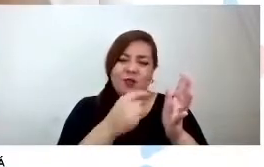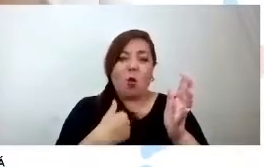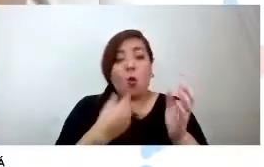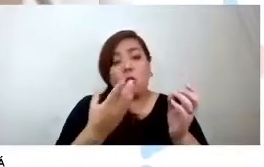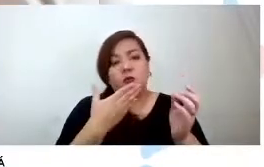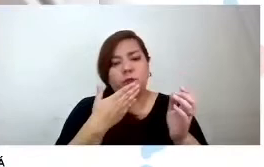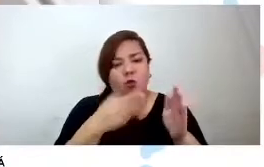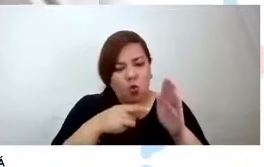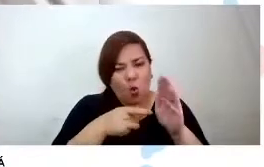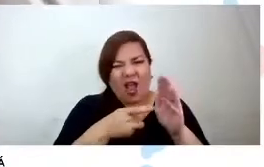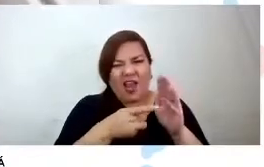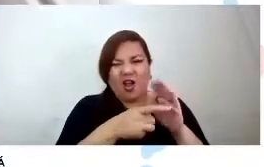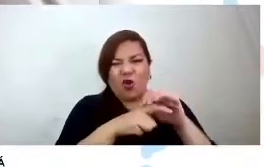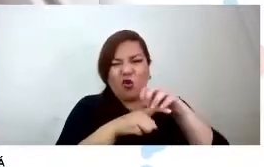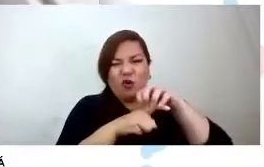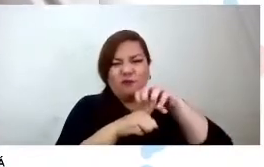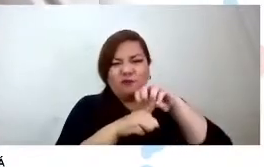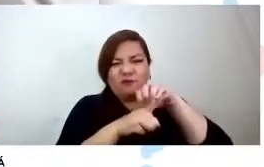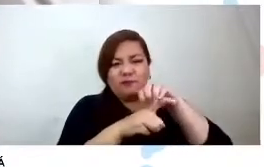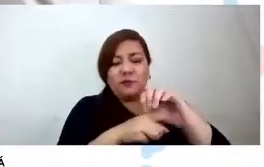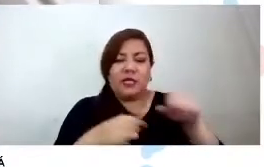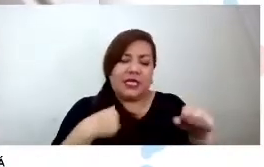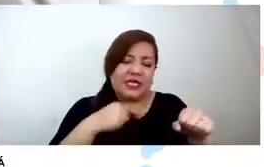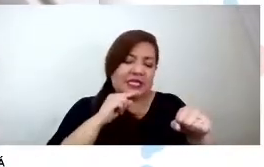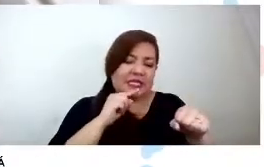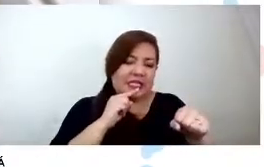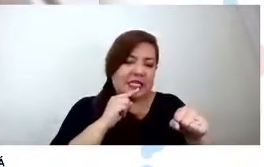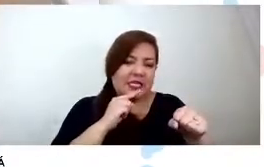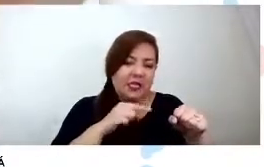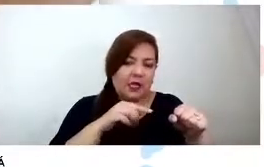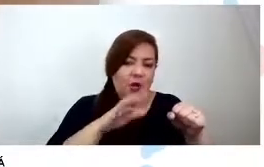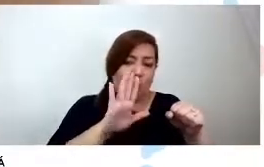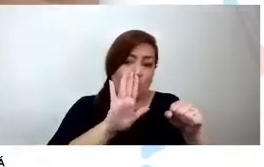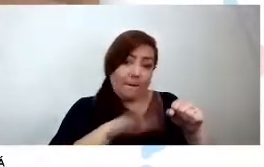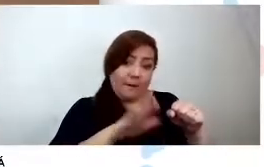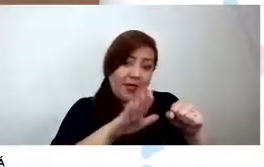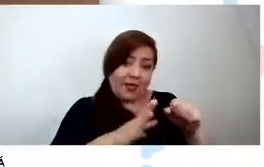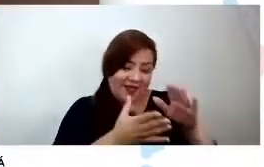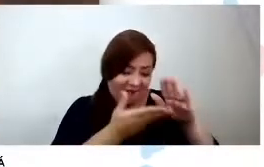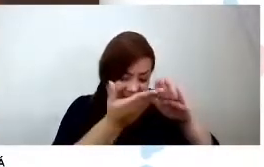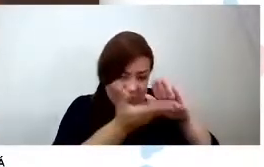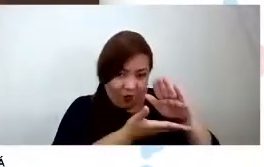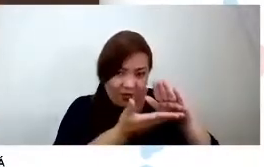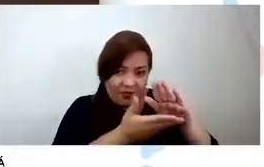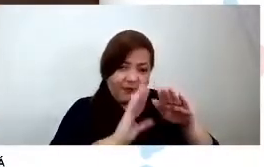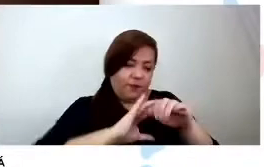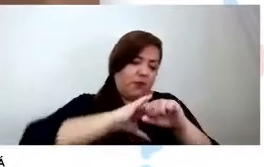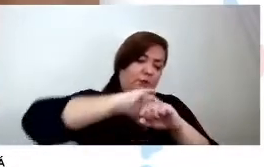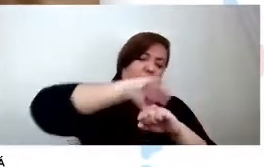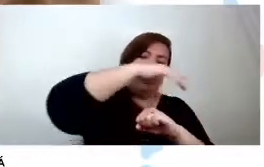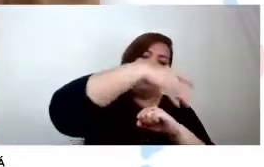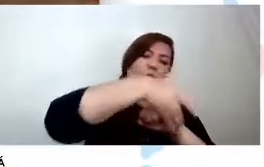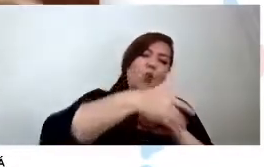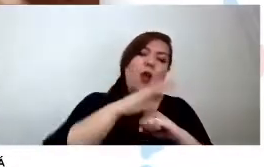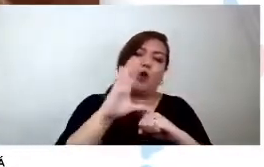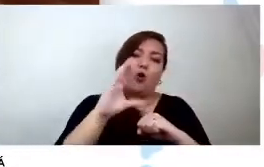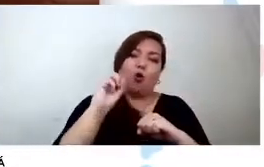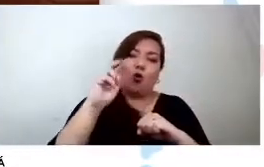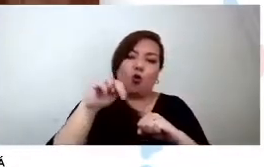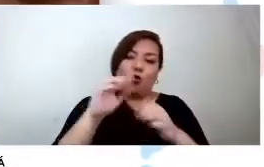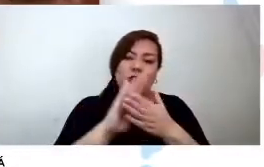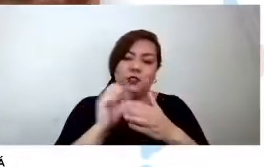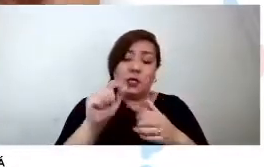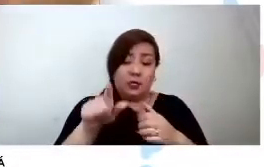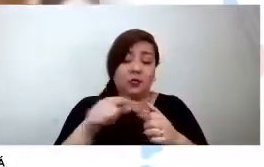pie, ¿ya? Y es muy interesante este fósil porque si lo vemos un poquito a contraluz,